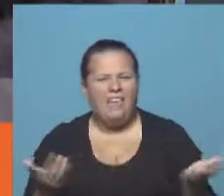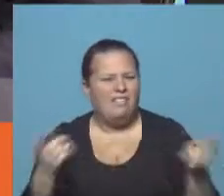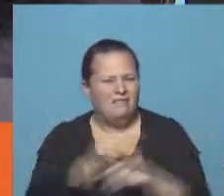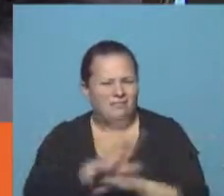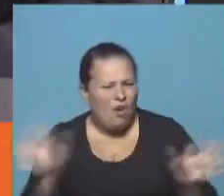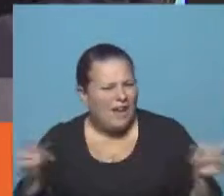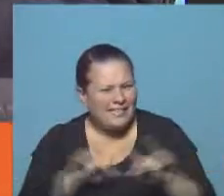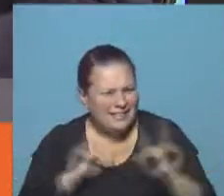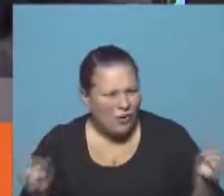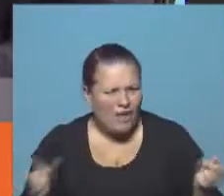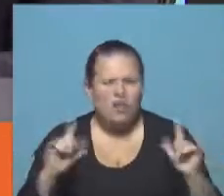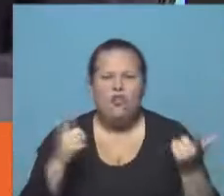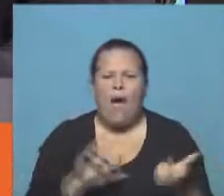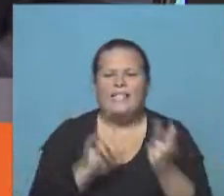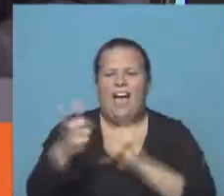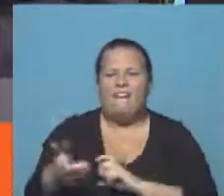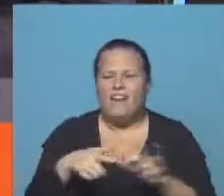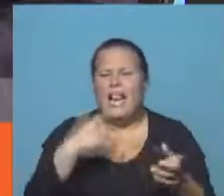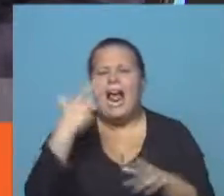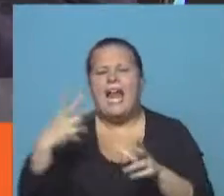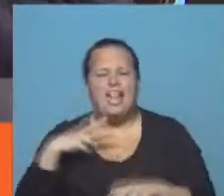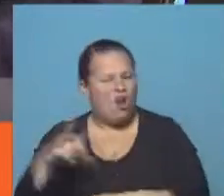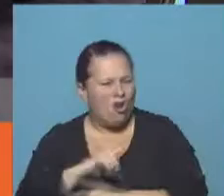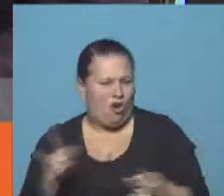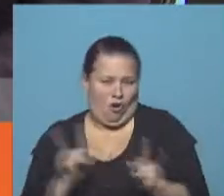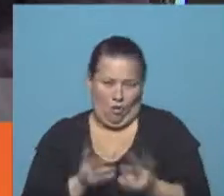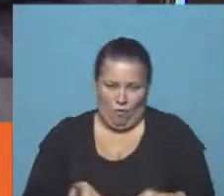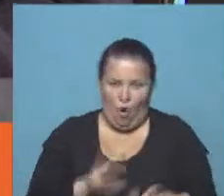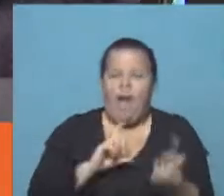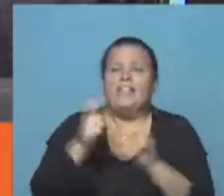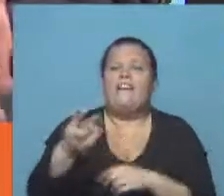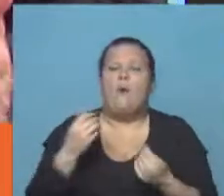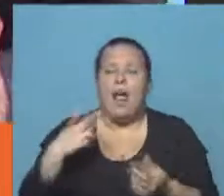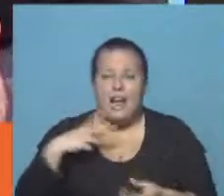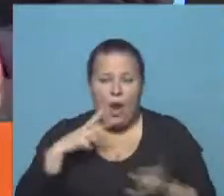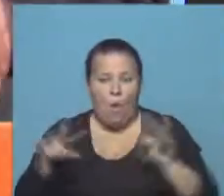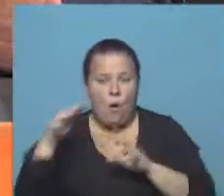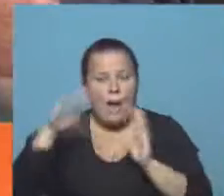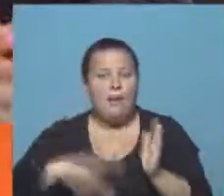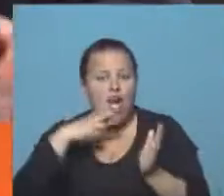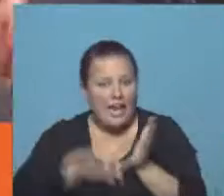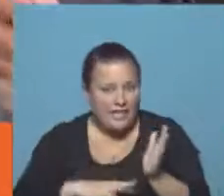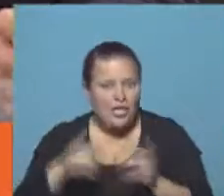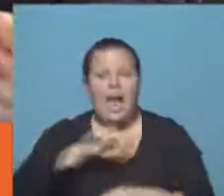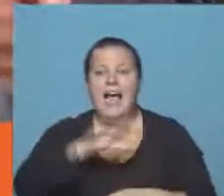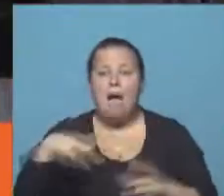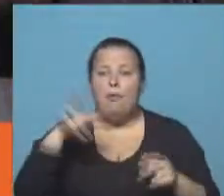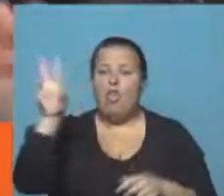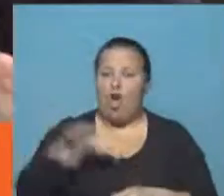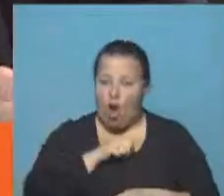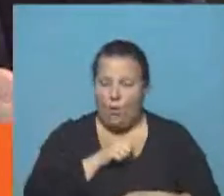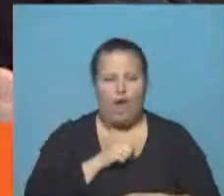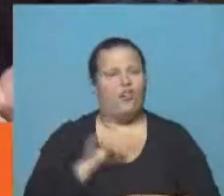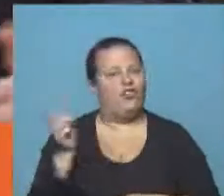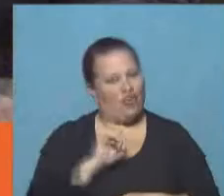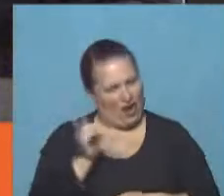atrabiliaria. No es así. No hubo ninguna transferencia hacia sectores concentrados. ¿Pero cómo ¿Cuál que no? es la transferencia hacia sectores concentrados? Bajar las retenciones, que un chacarero Sí, pueda cobrar... sí. No,